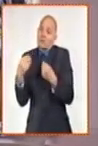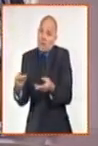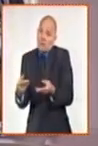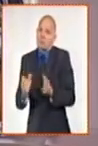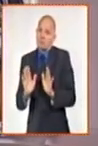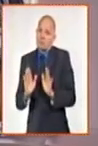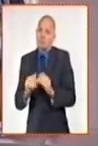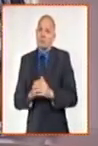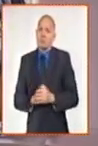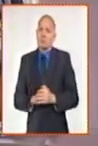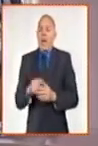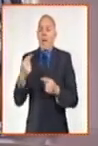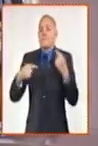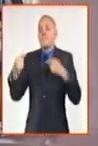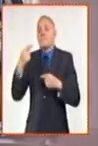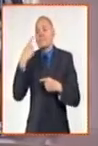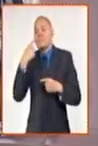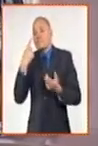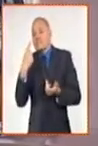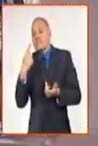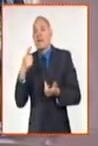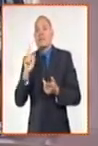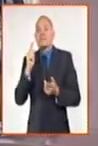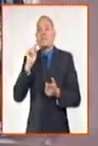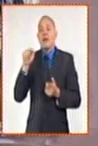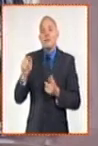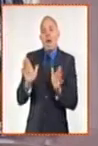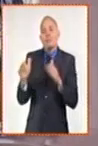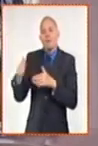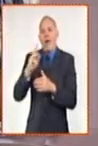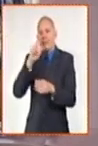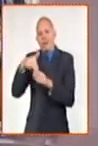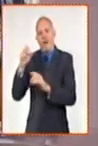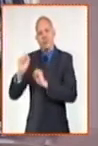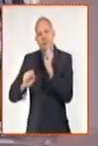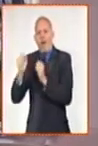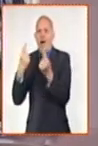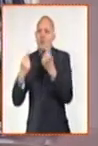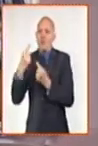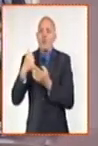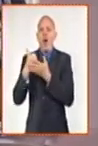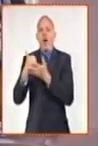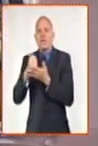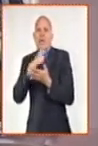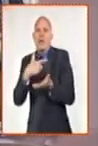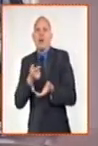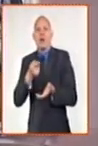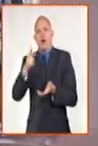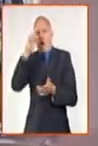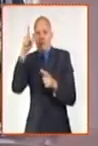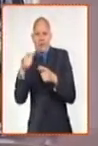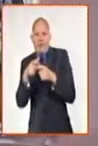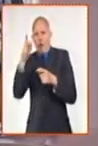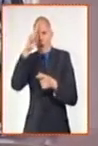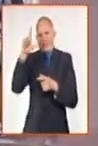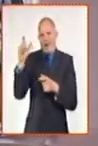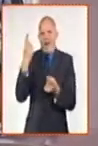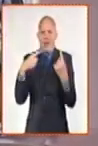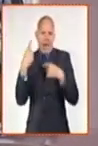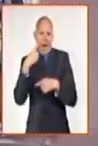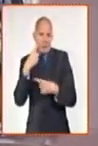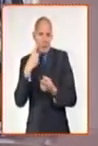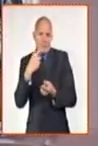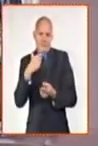no es realmente una cobertura baja en función de la disponibilidad que tenga la generación distribuida, pero garantiza, por supuesto, los servicios más